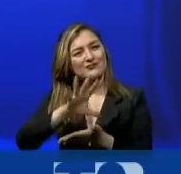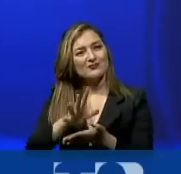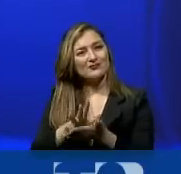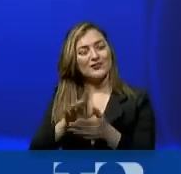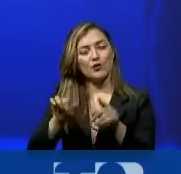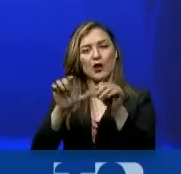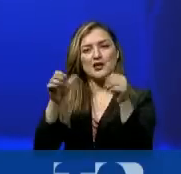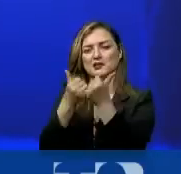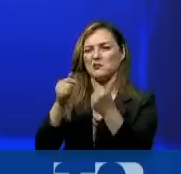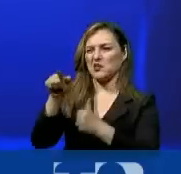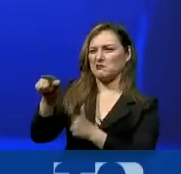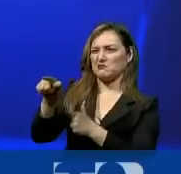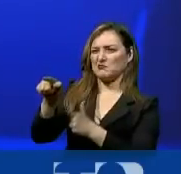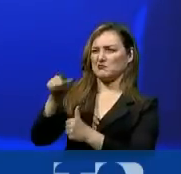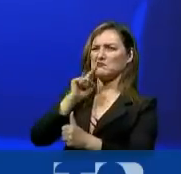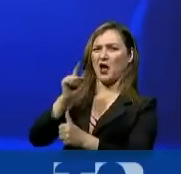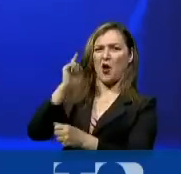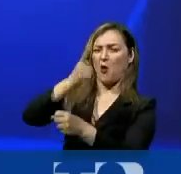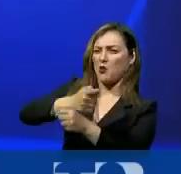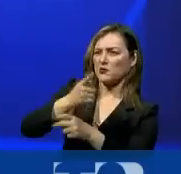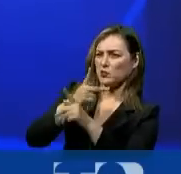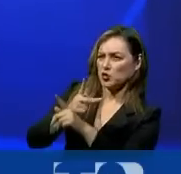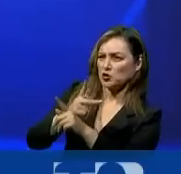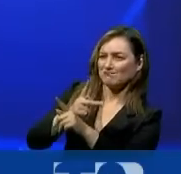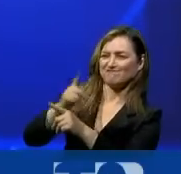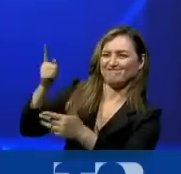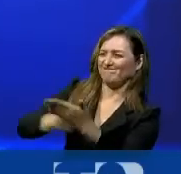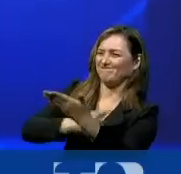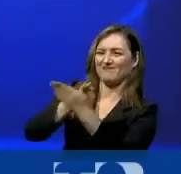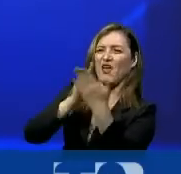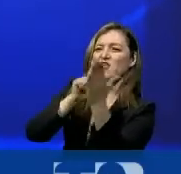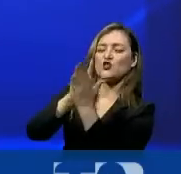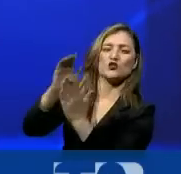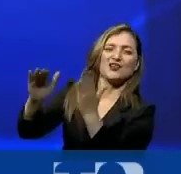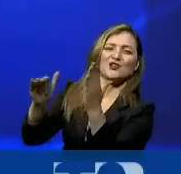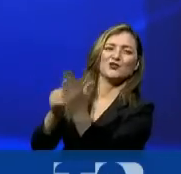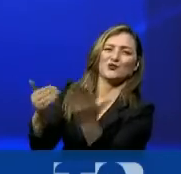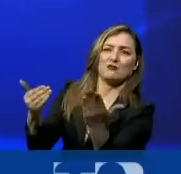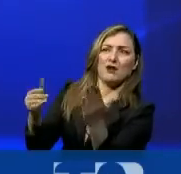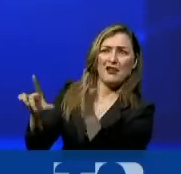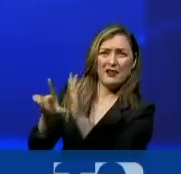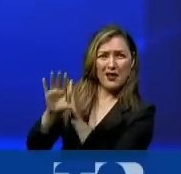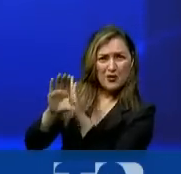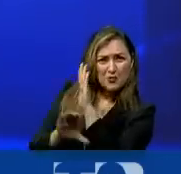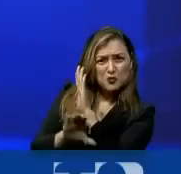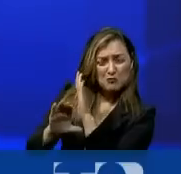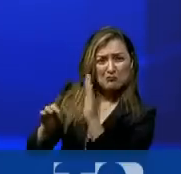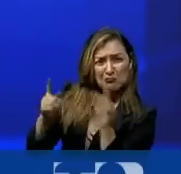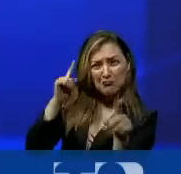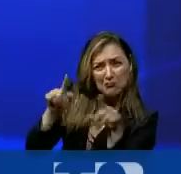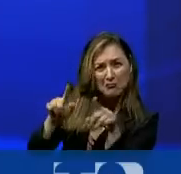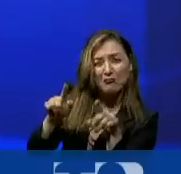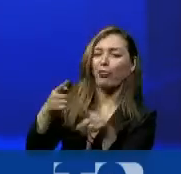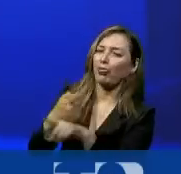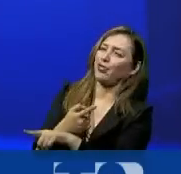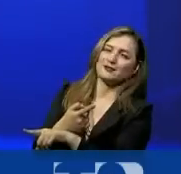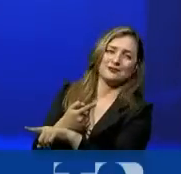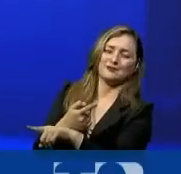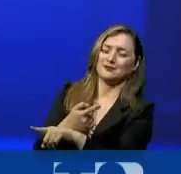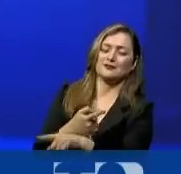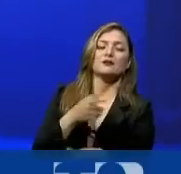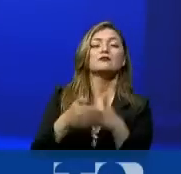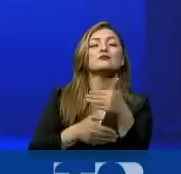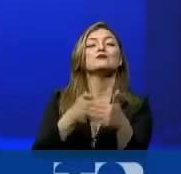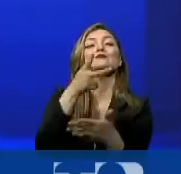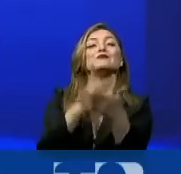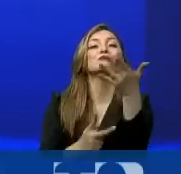las impugnaron independientemente de que eran ilegales, ilegítimas e incluso inconstitucionales. ¿Qué puede pasar en el